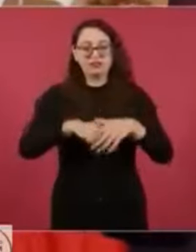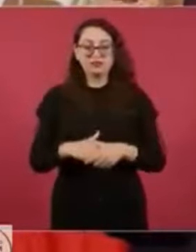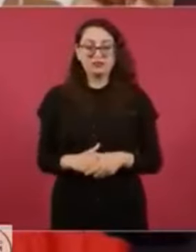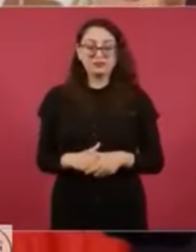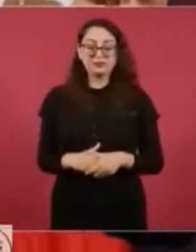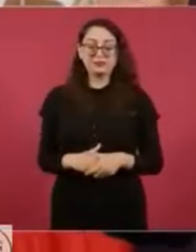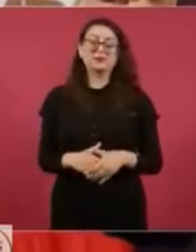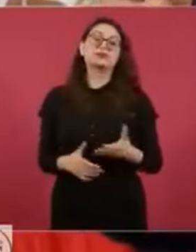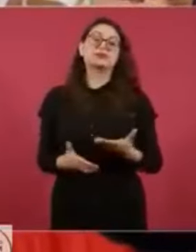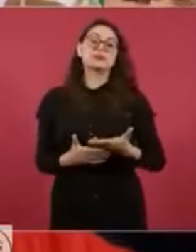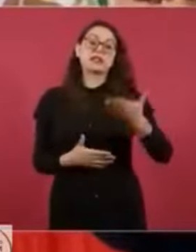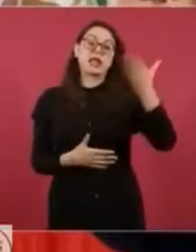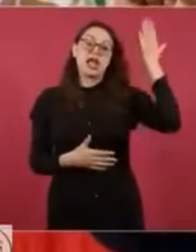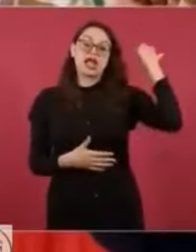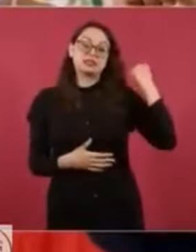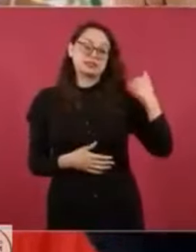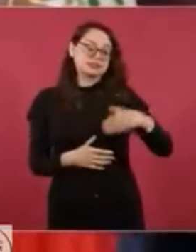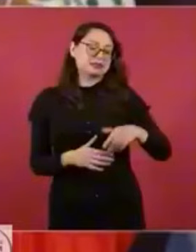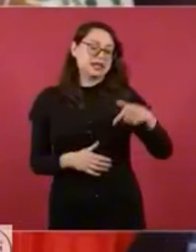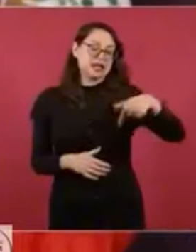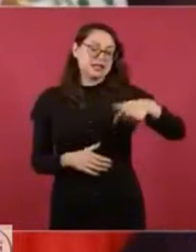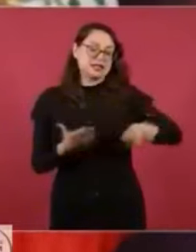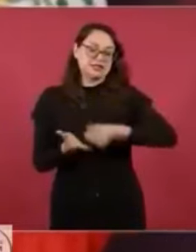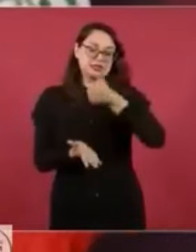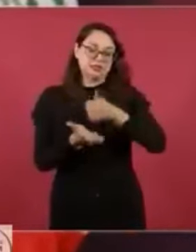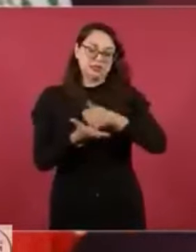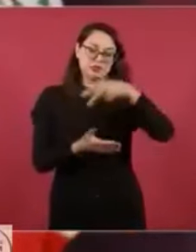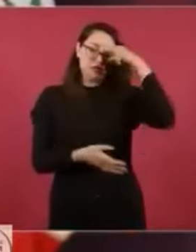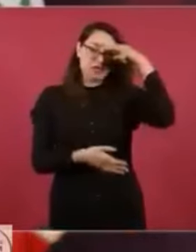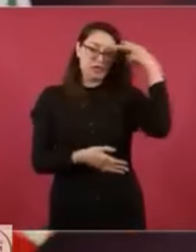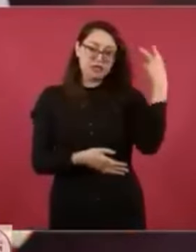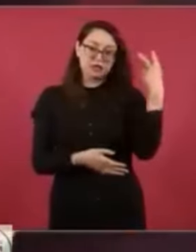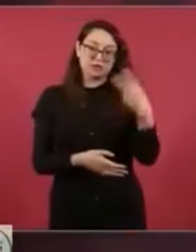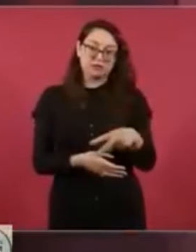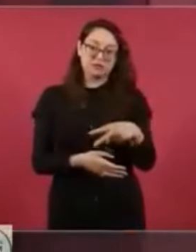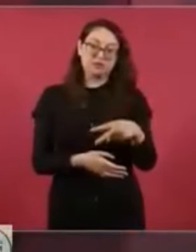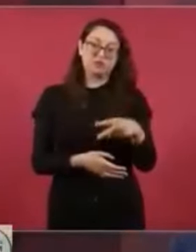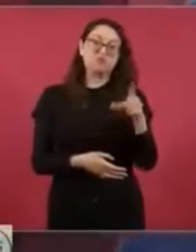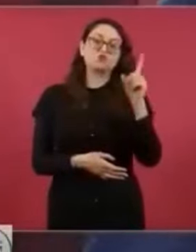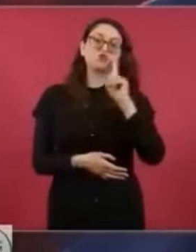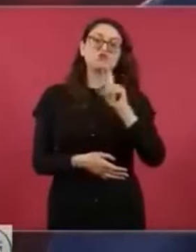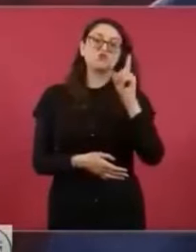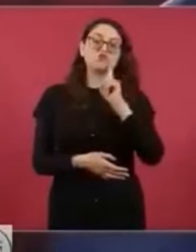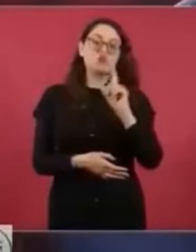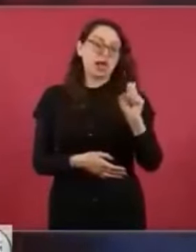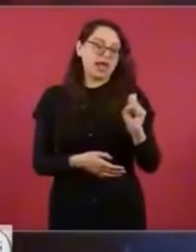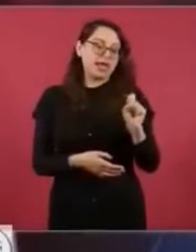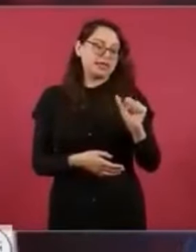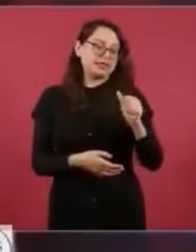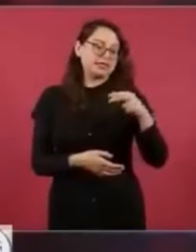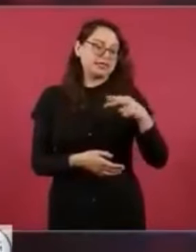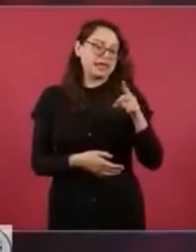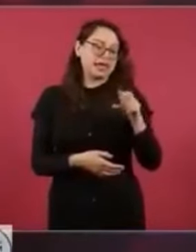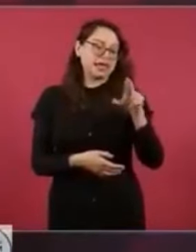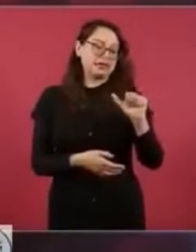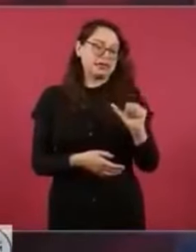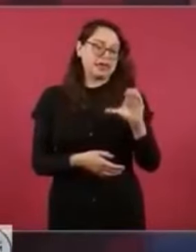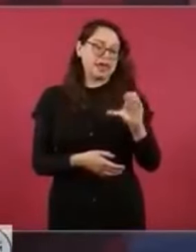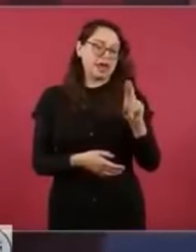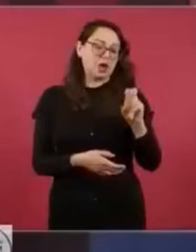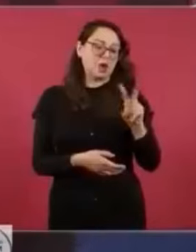de gobierno la Señora Sandra Cuevas fue a a